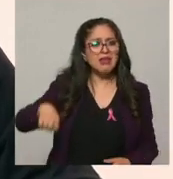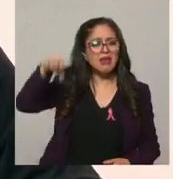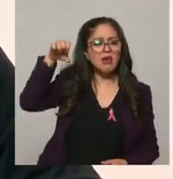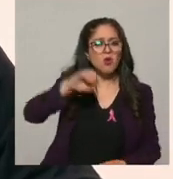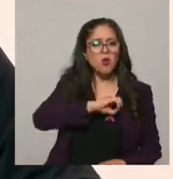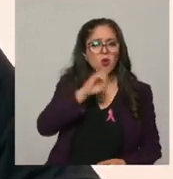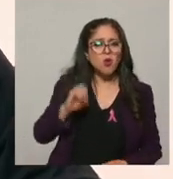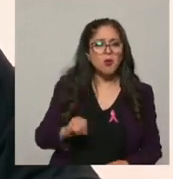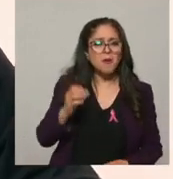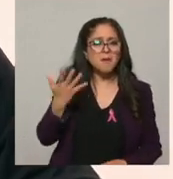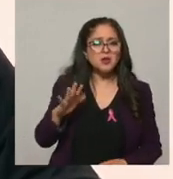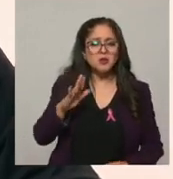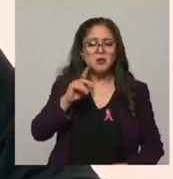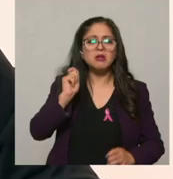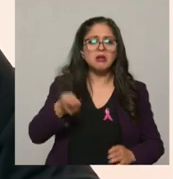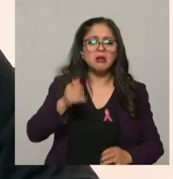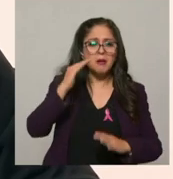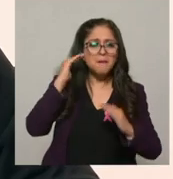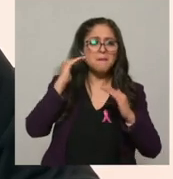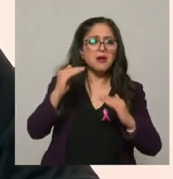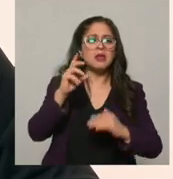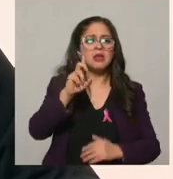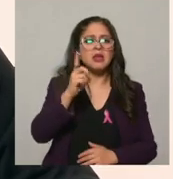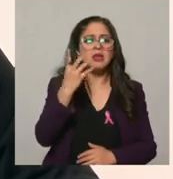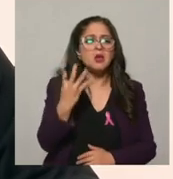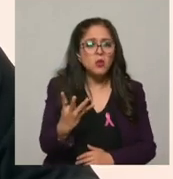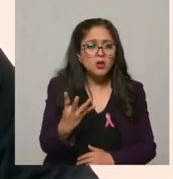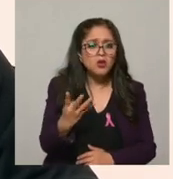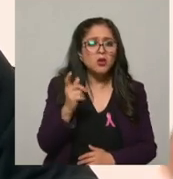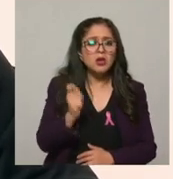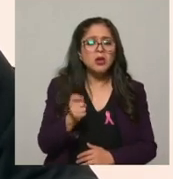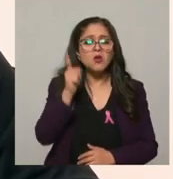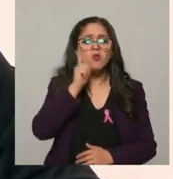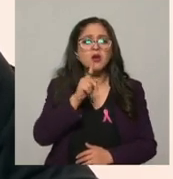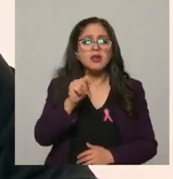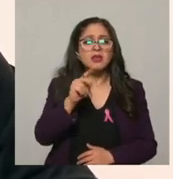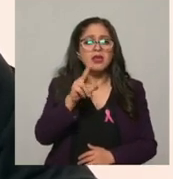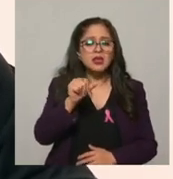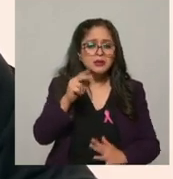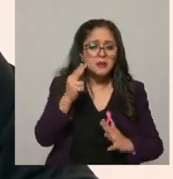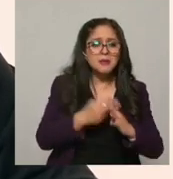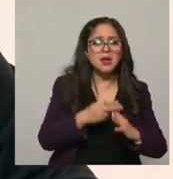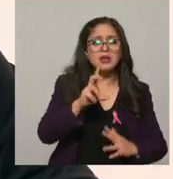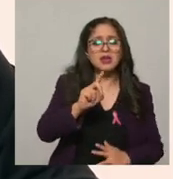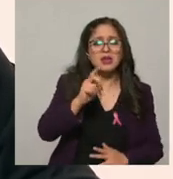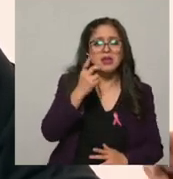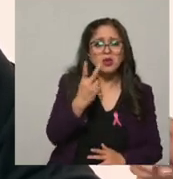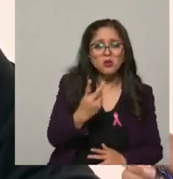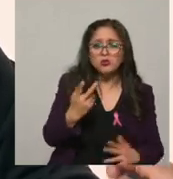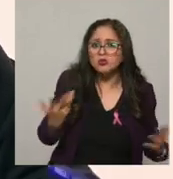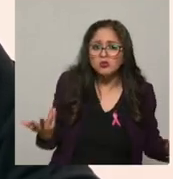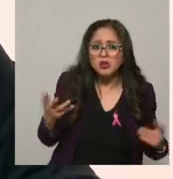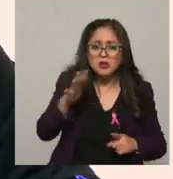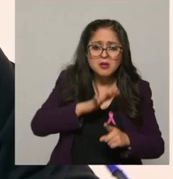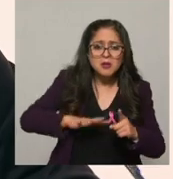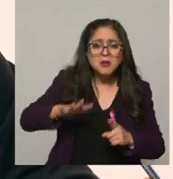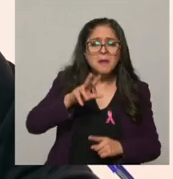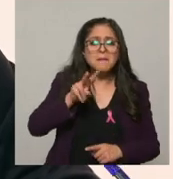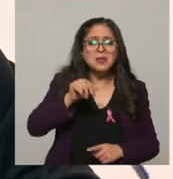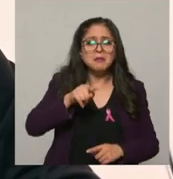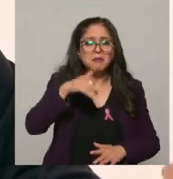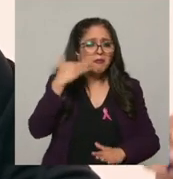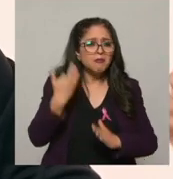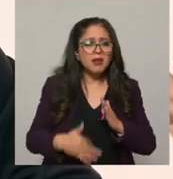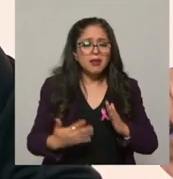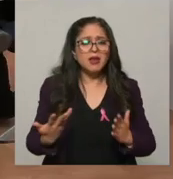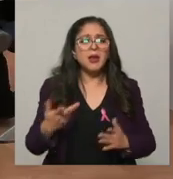odio es de 34 años. Las mujeres trans son asesinadas a los 32. Ni siquiera llegan al promedio de la edad general de las víctimas. Y se dice